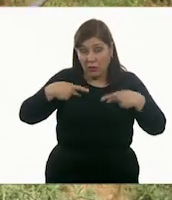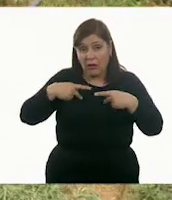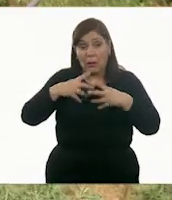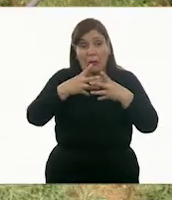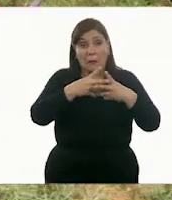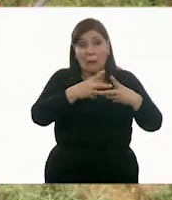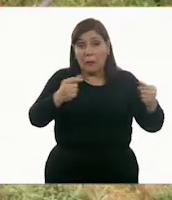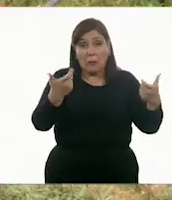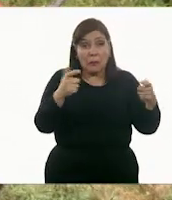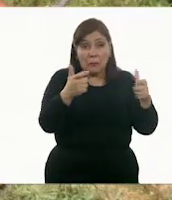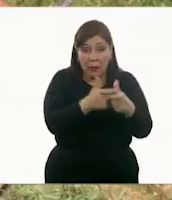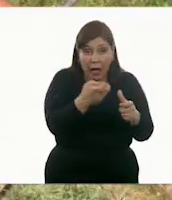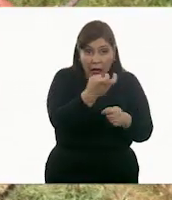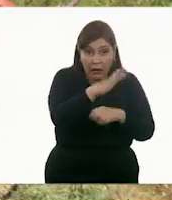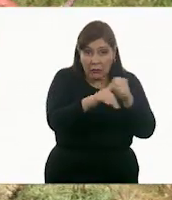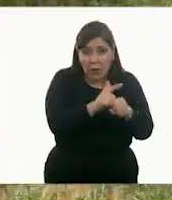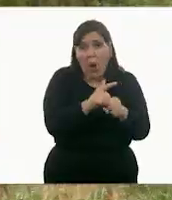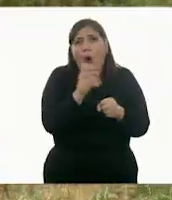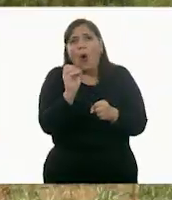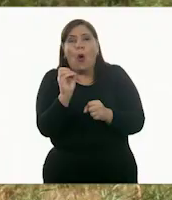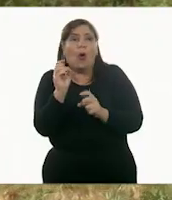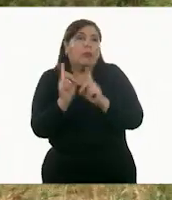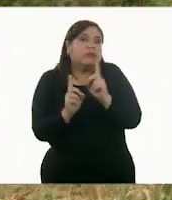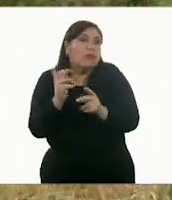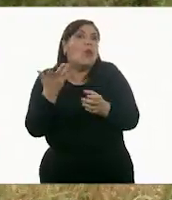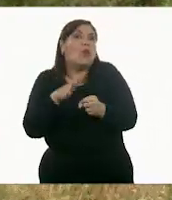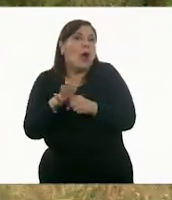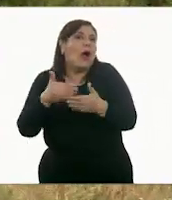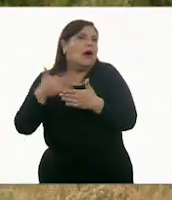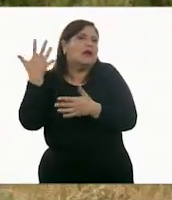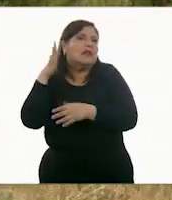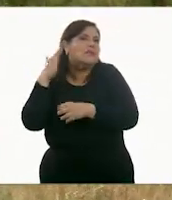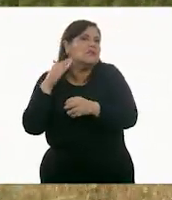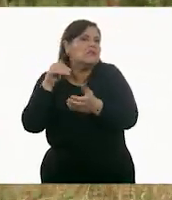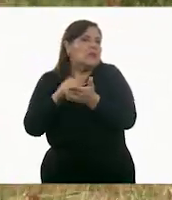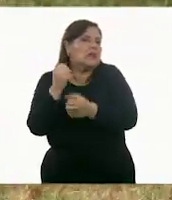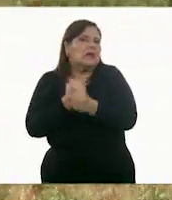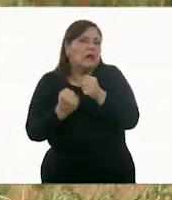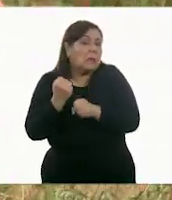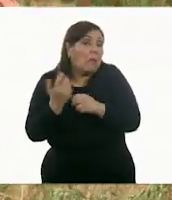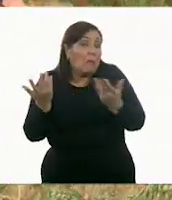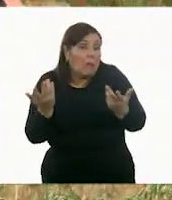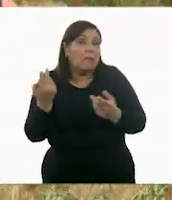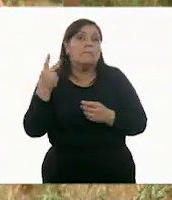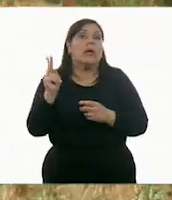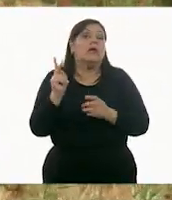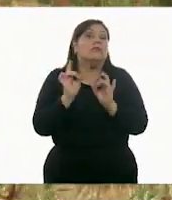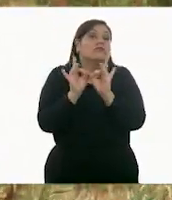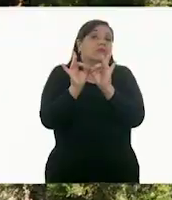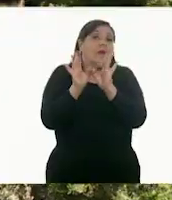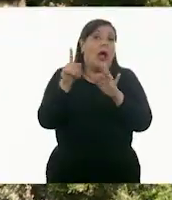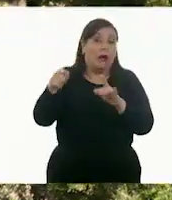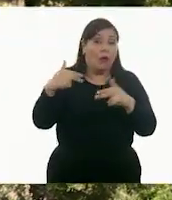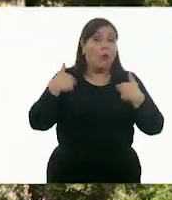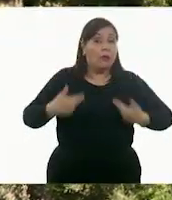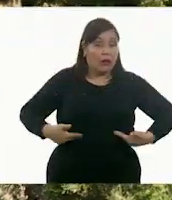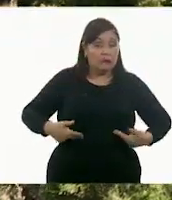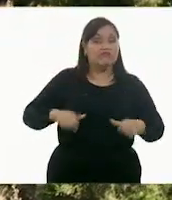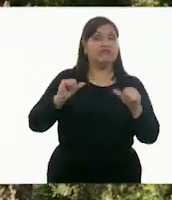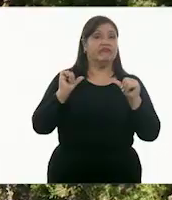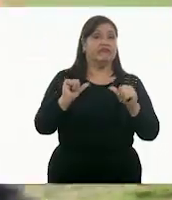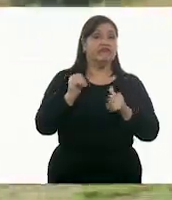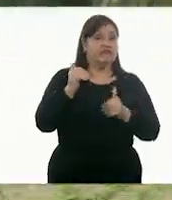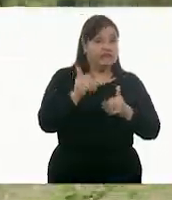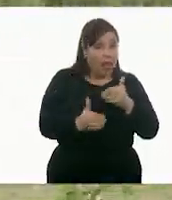especies de hace 10.000 años. Lo único cierto es que el ser humano sobrevivió con su capacidad